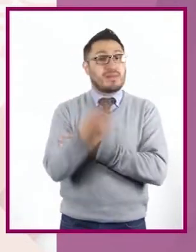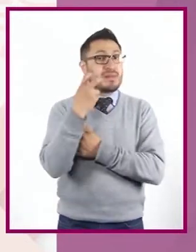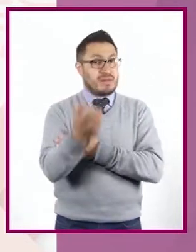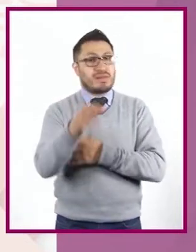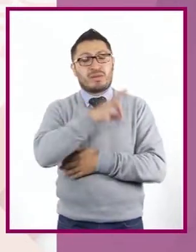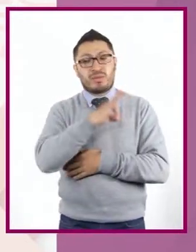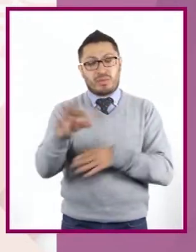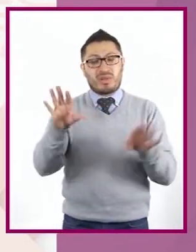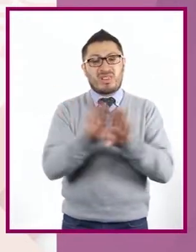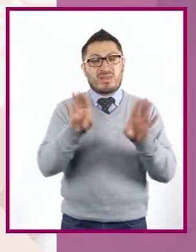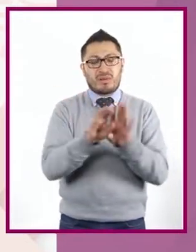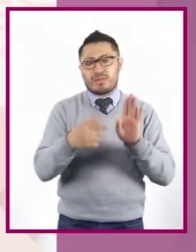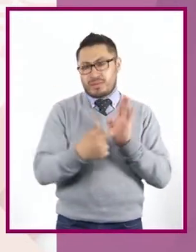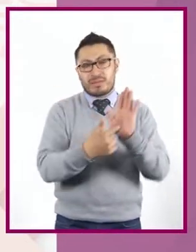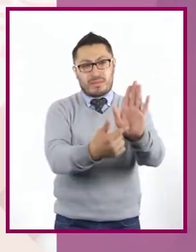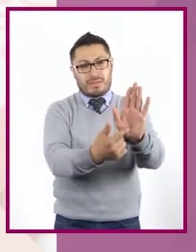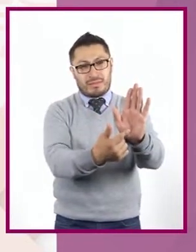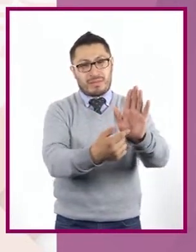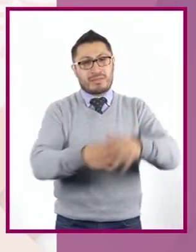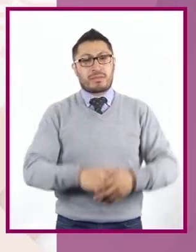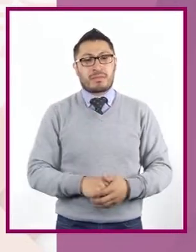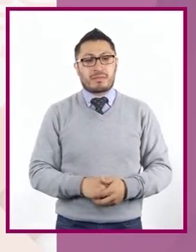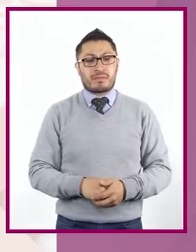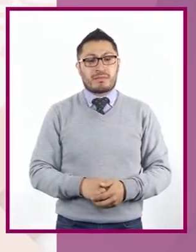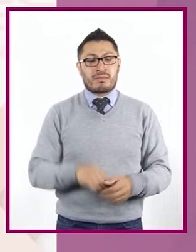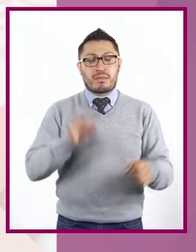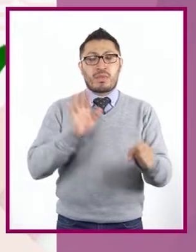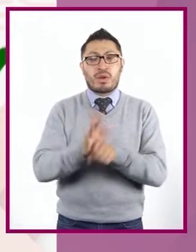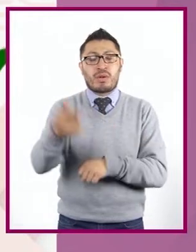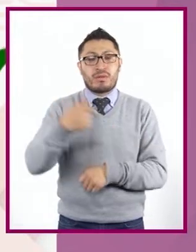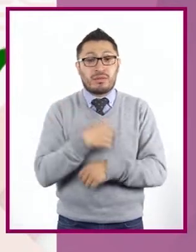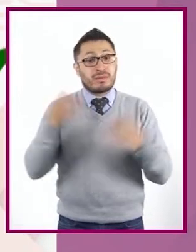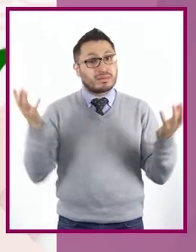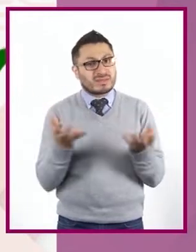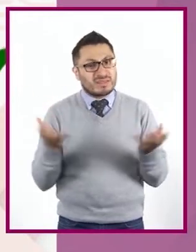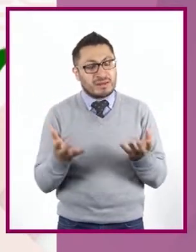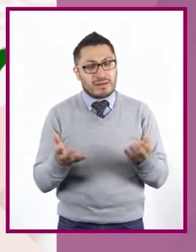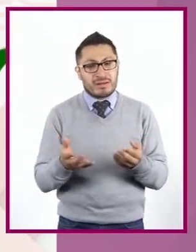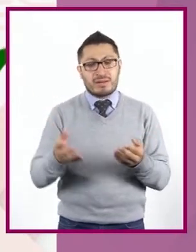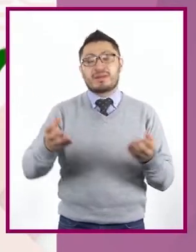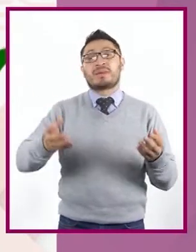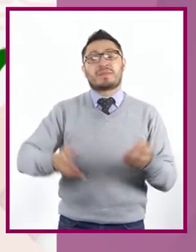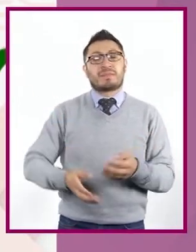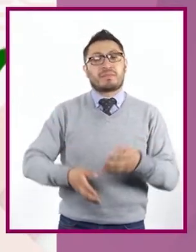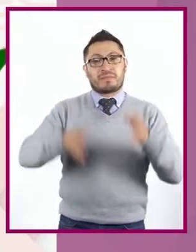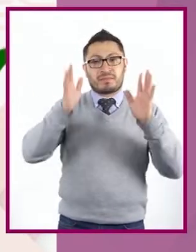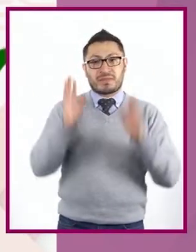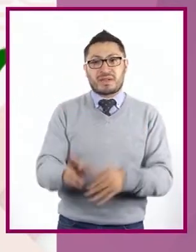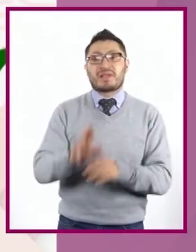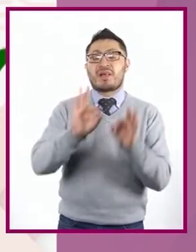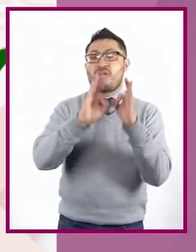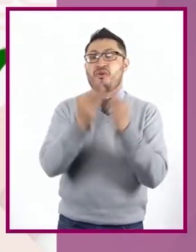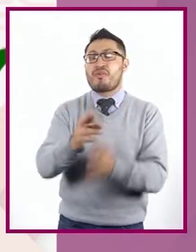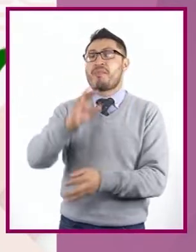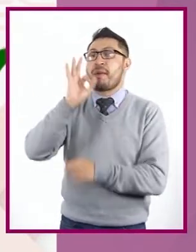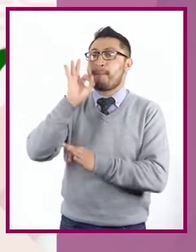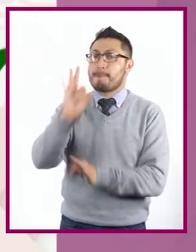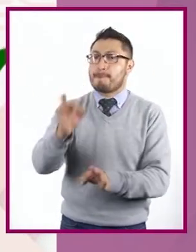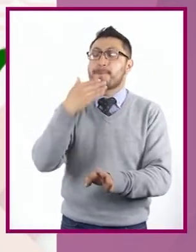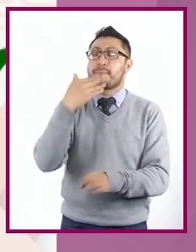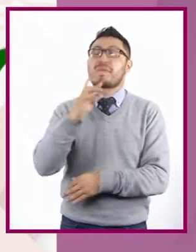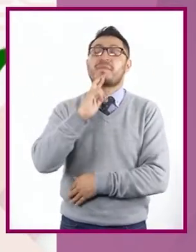puede quedar de la siguiente manera: lo que he realizado fue ejecutado de la mejor forma y